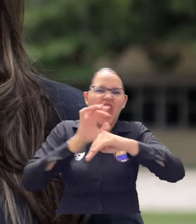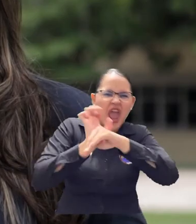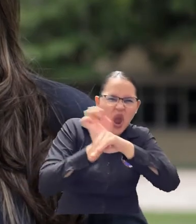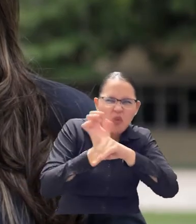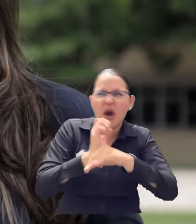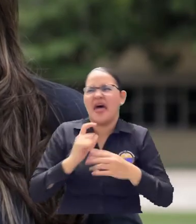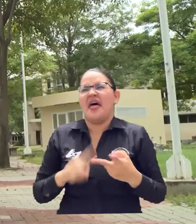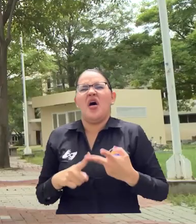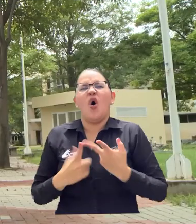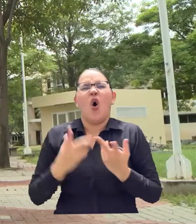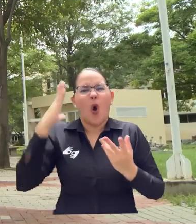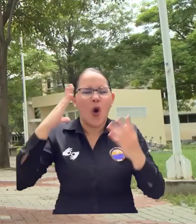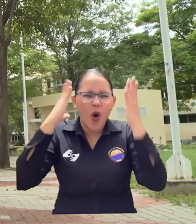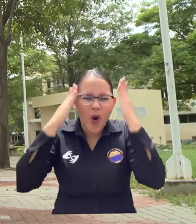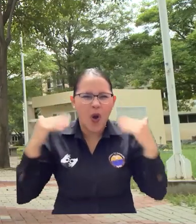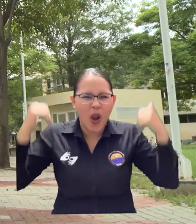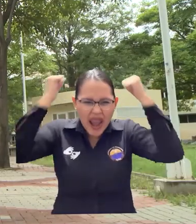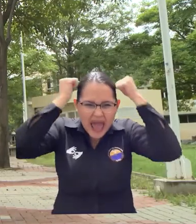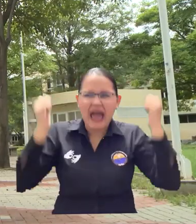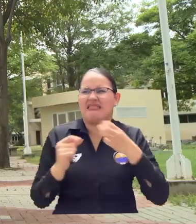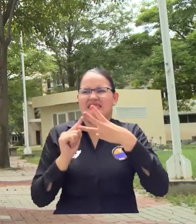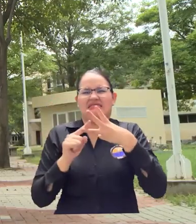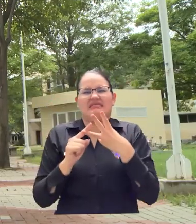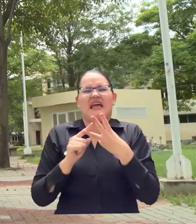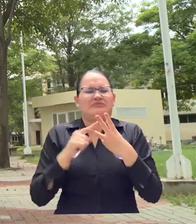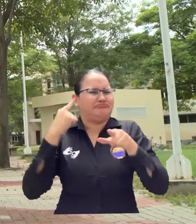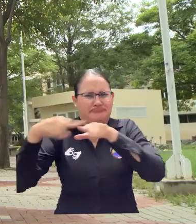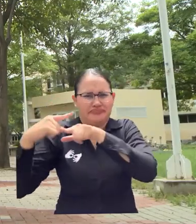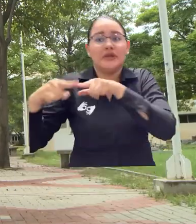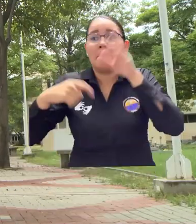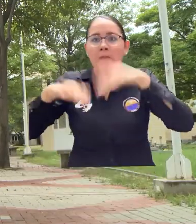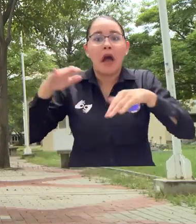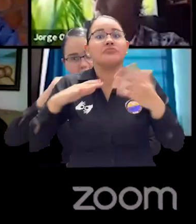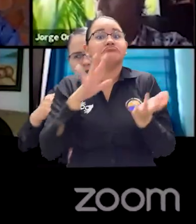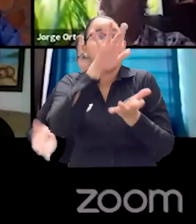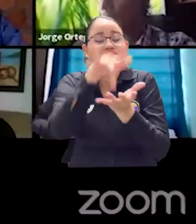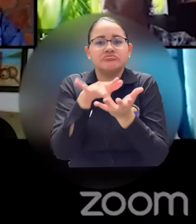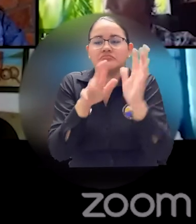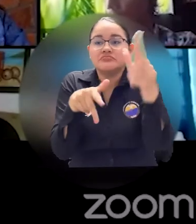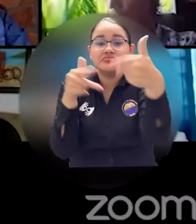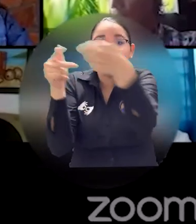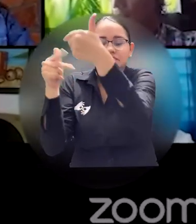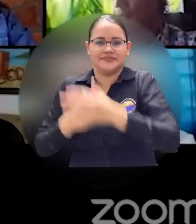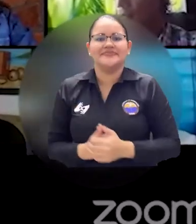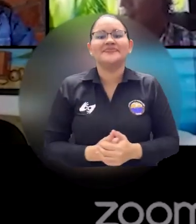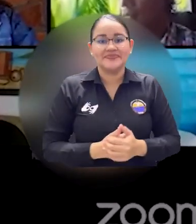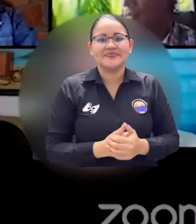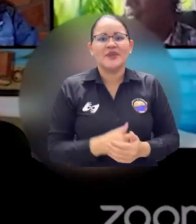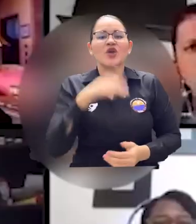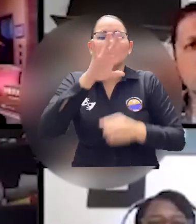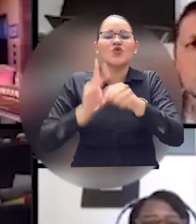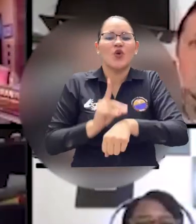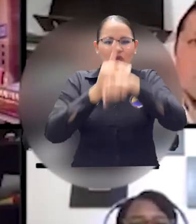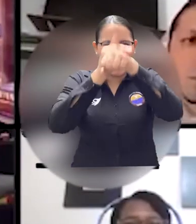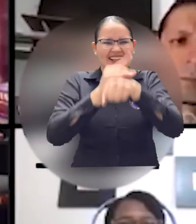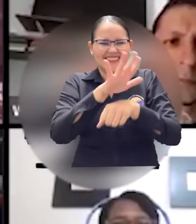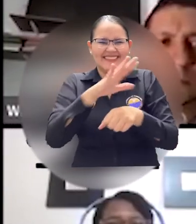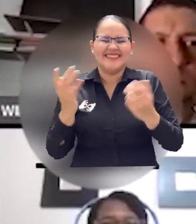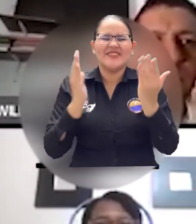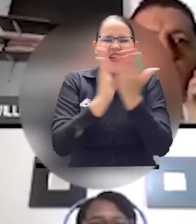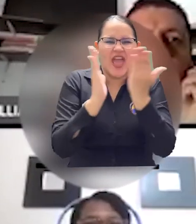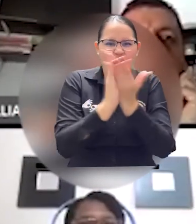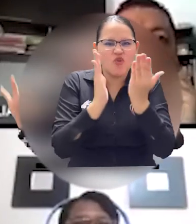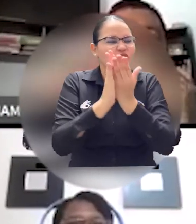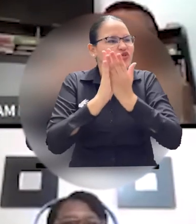de Ecuador, Guatemala, Colombia y Holanda fueron los participantes a esta importante cita. El lanzamiento del doctorado en Educación, Interculturalidad